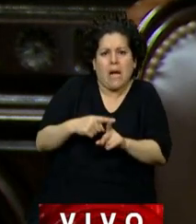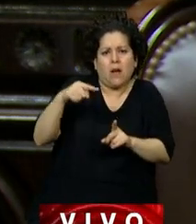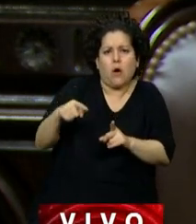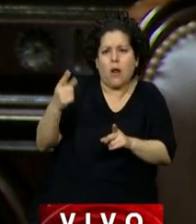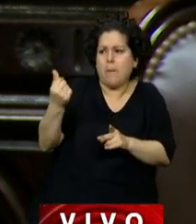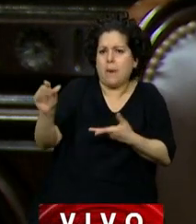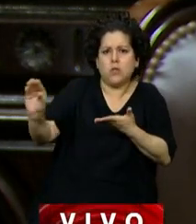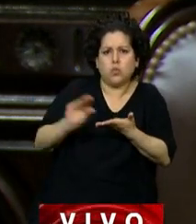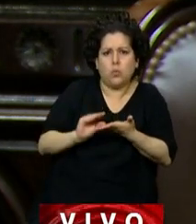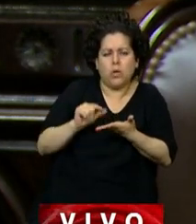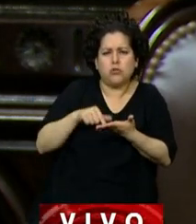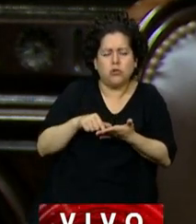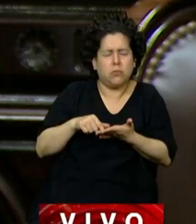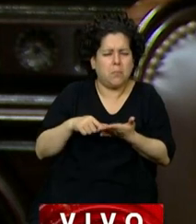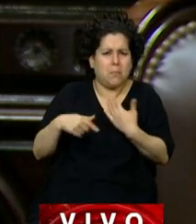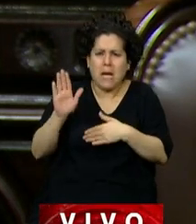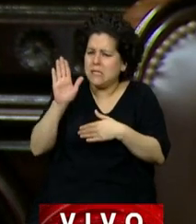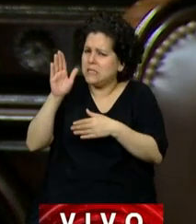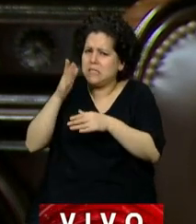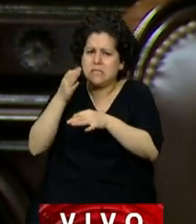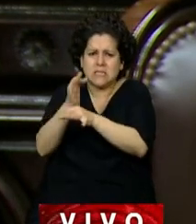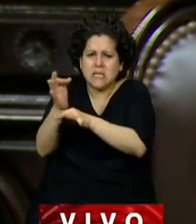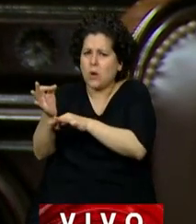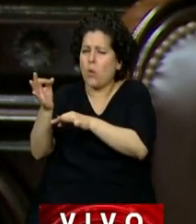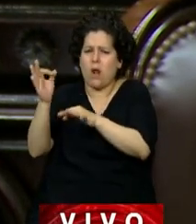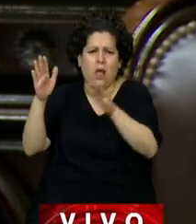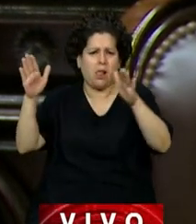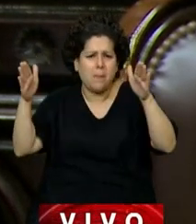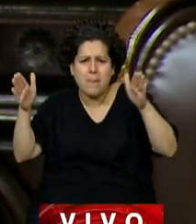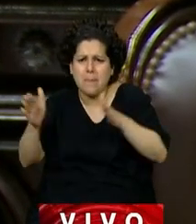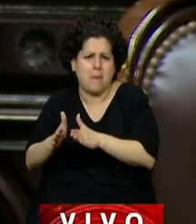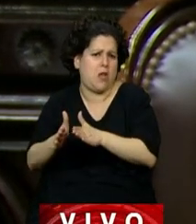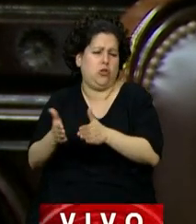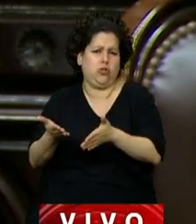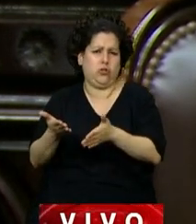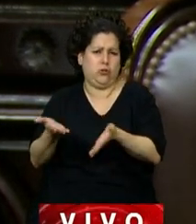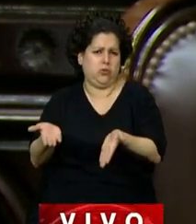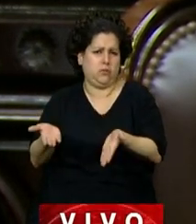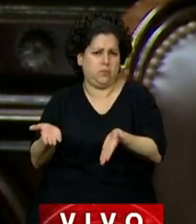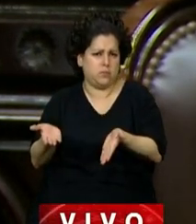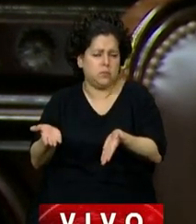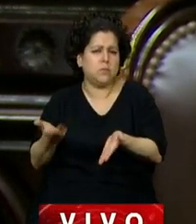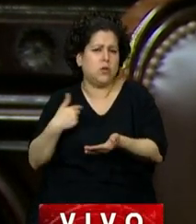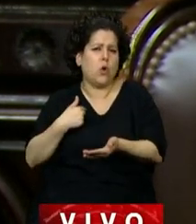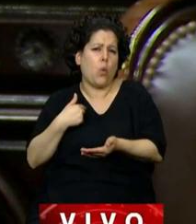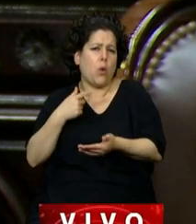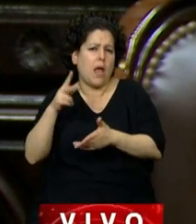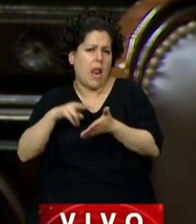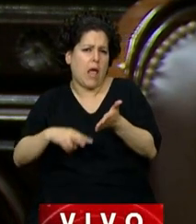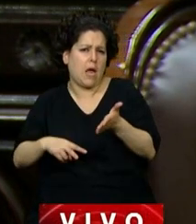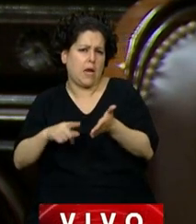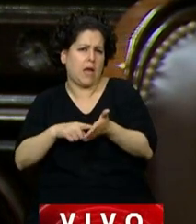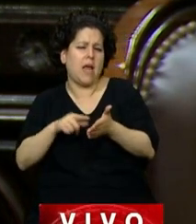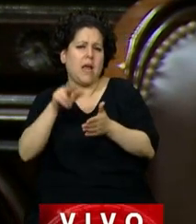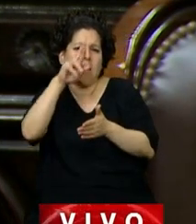a esquilmar aún más los recursos limitados que siempre destinan a educación. Voy a detenerme a leer la